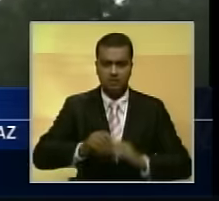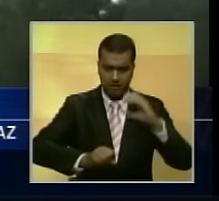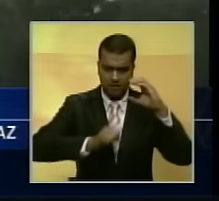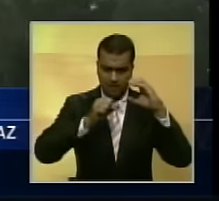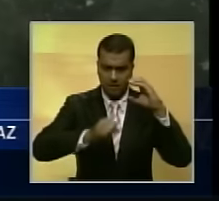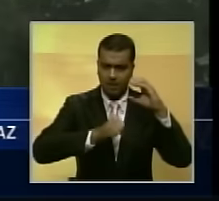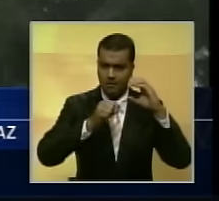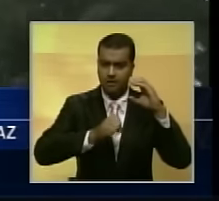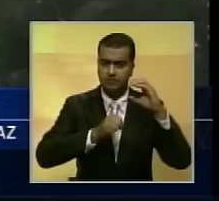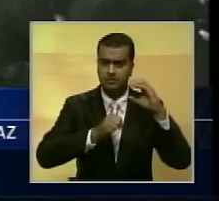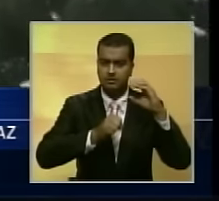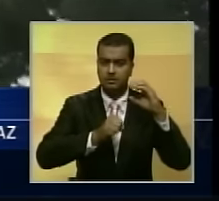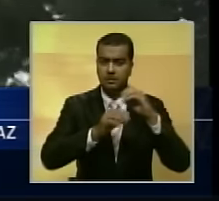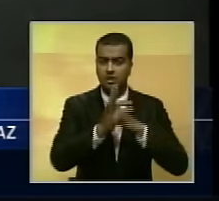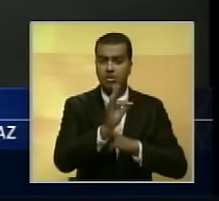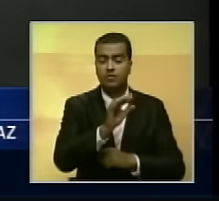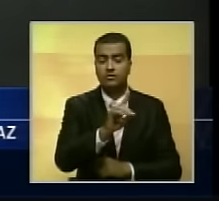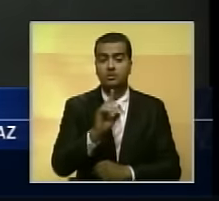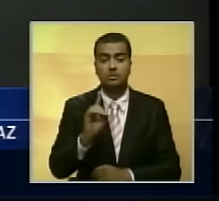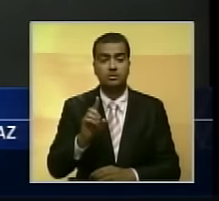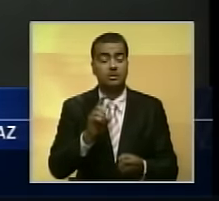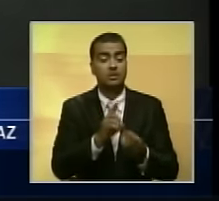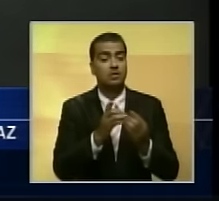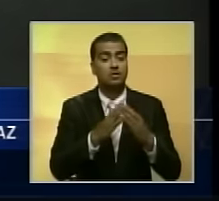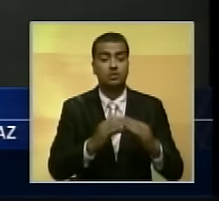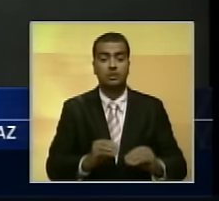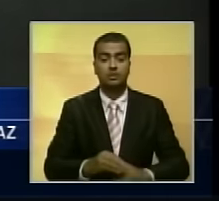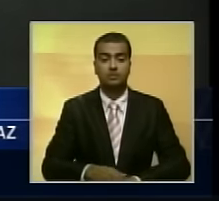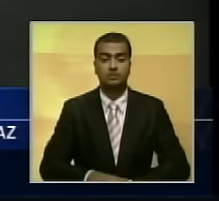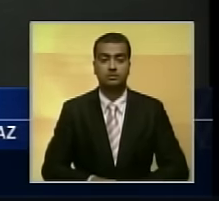BEN 911 fueron destruidas.